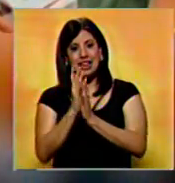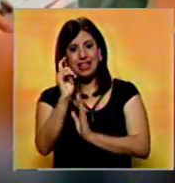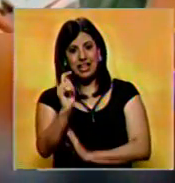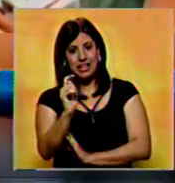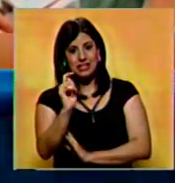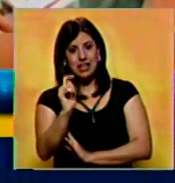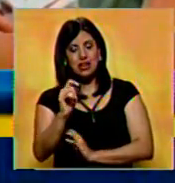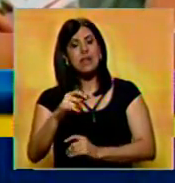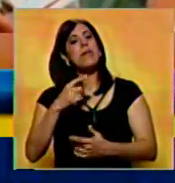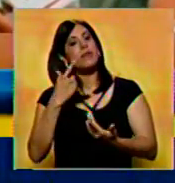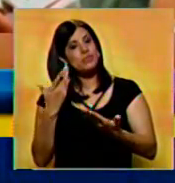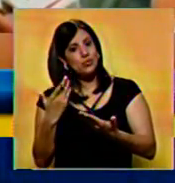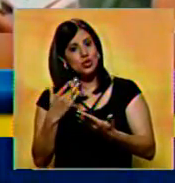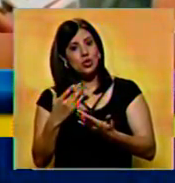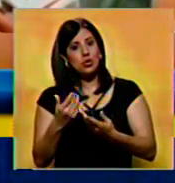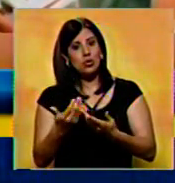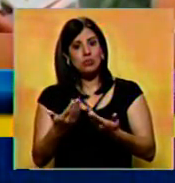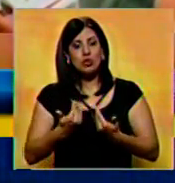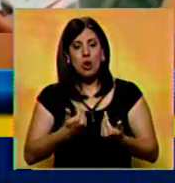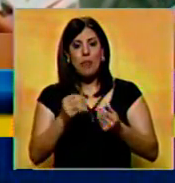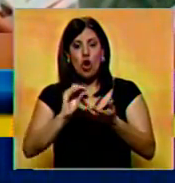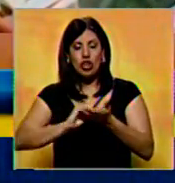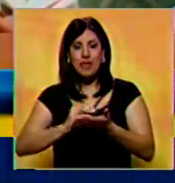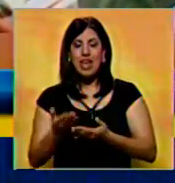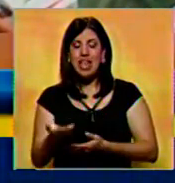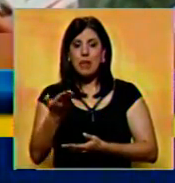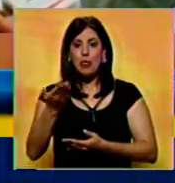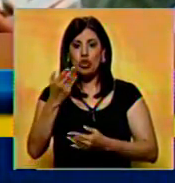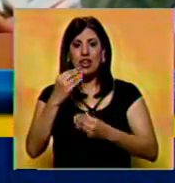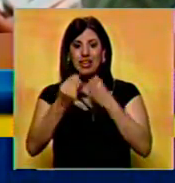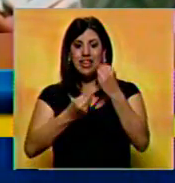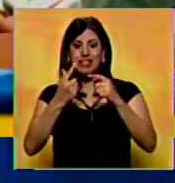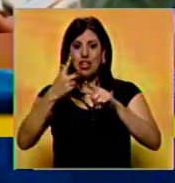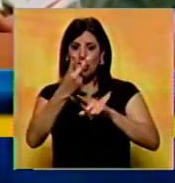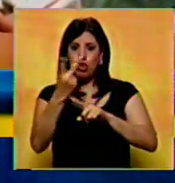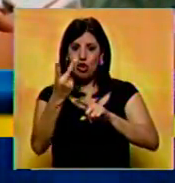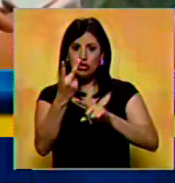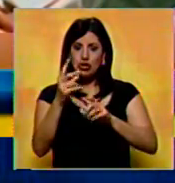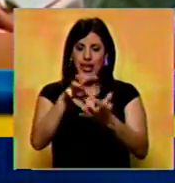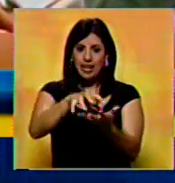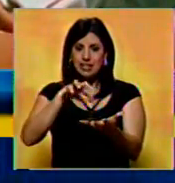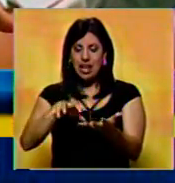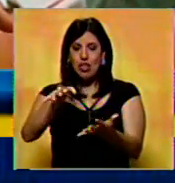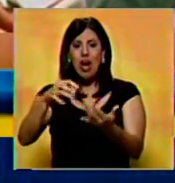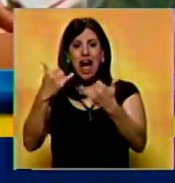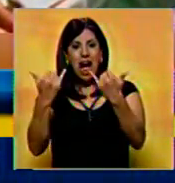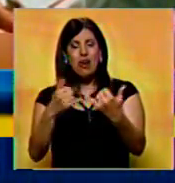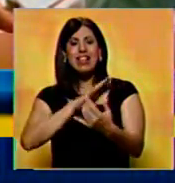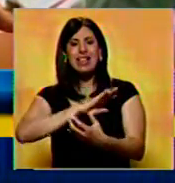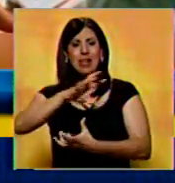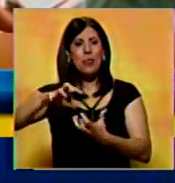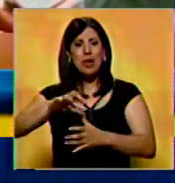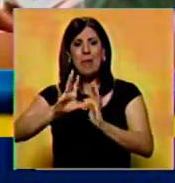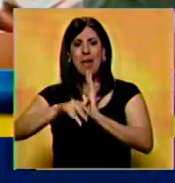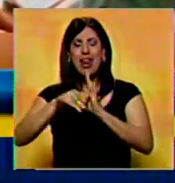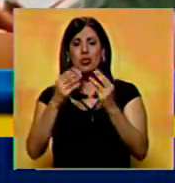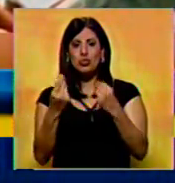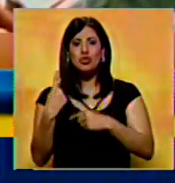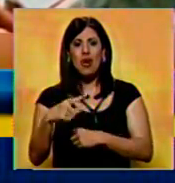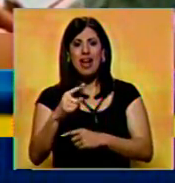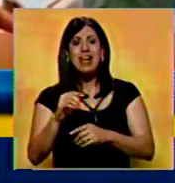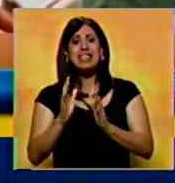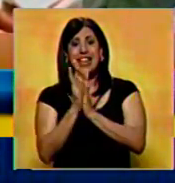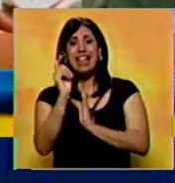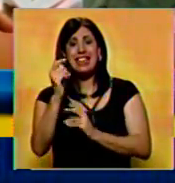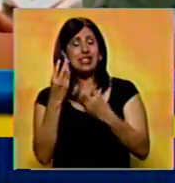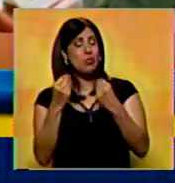Eso pues nos va a dar una reducción importante estos dos ejes que tienen en la actualidad bastante problemas de seguridad, sobre todo los valles del